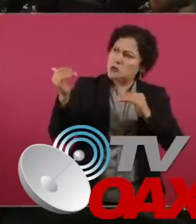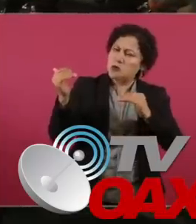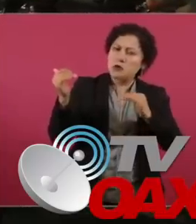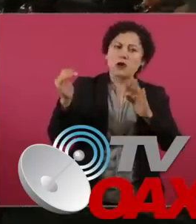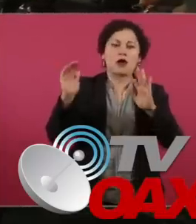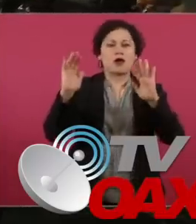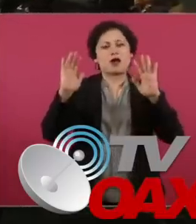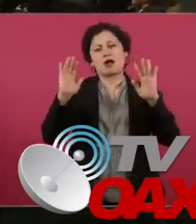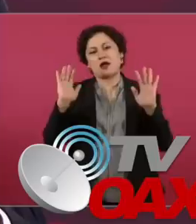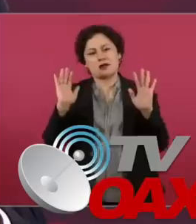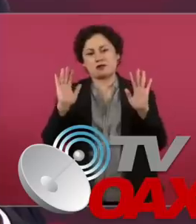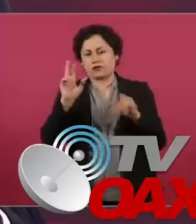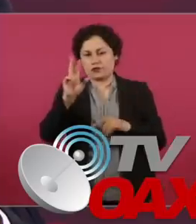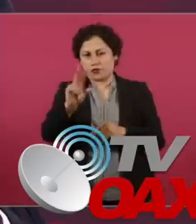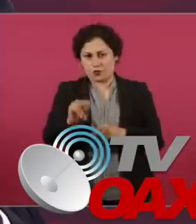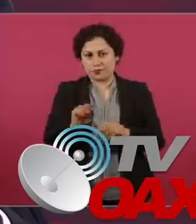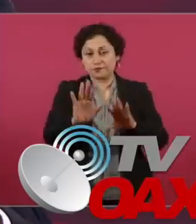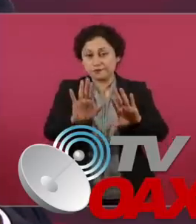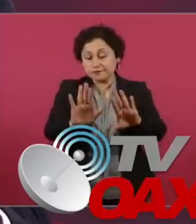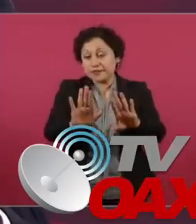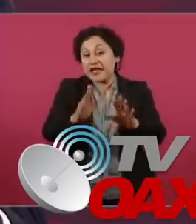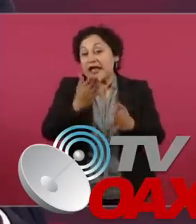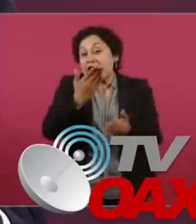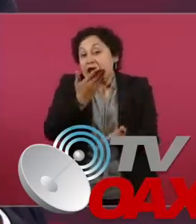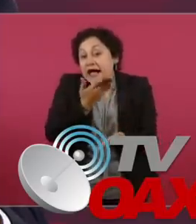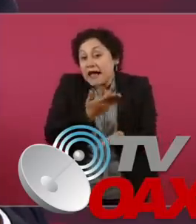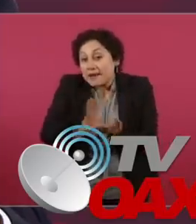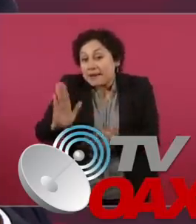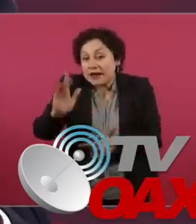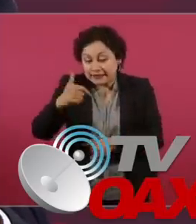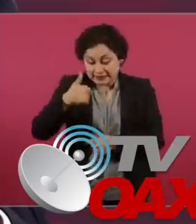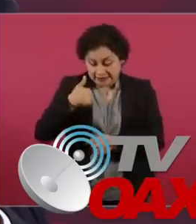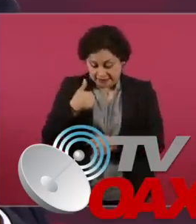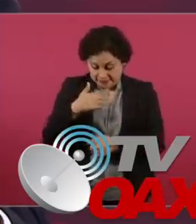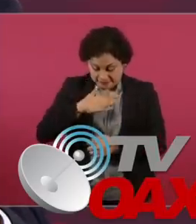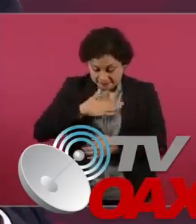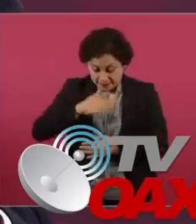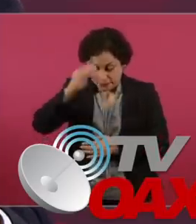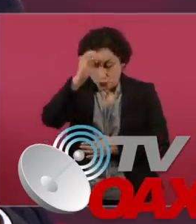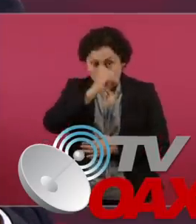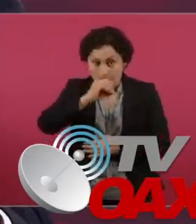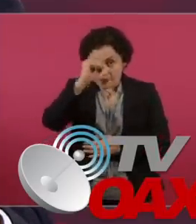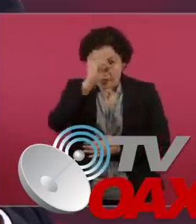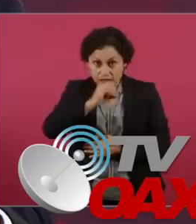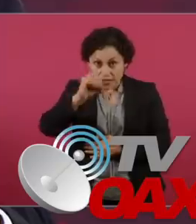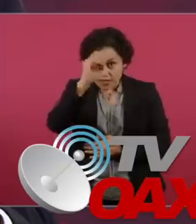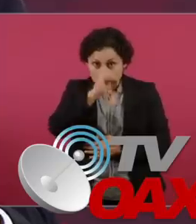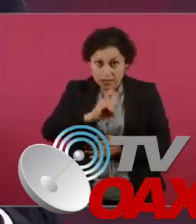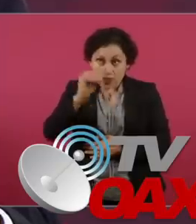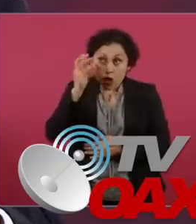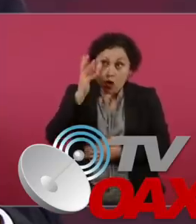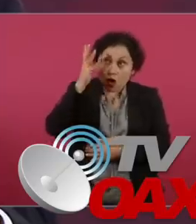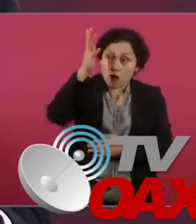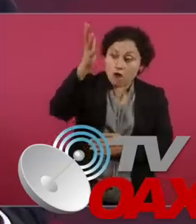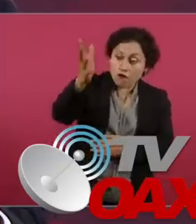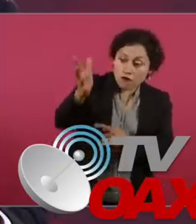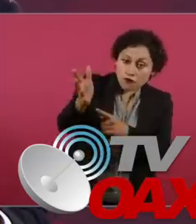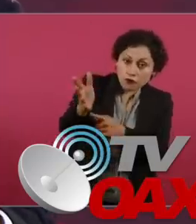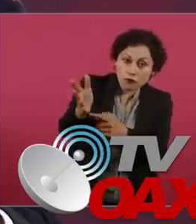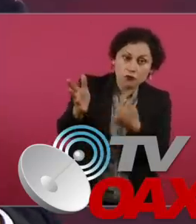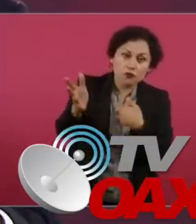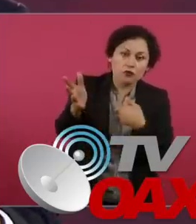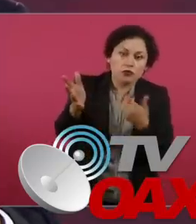hablar, ¿sí?, hacia adelante, es opinión. ¿Sí? Nada más, porque yo ya me